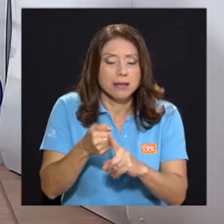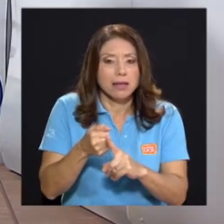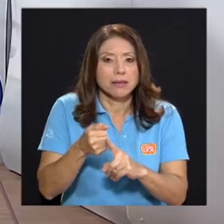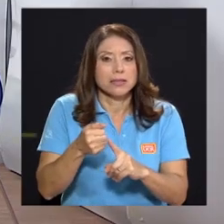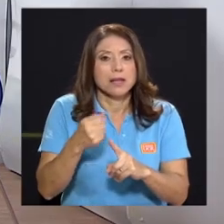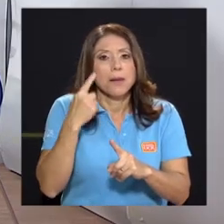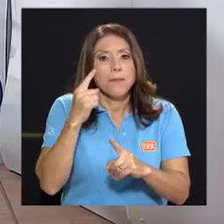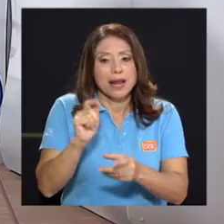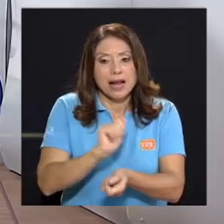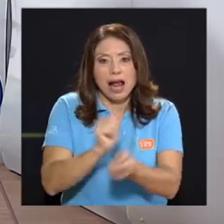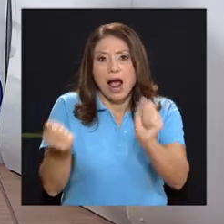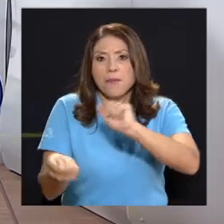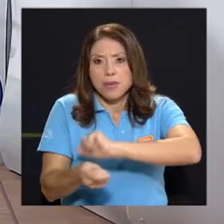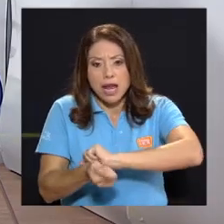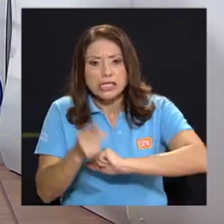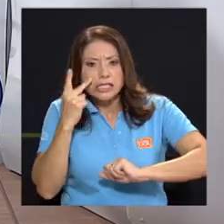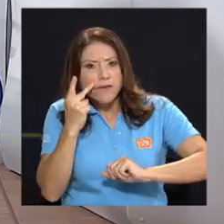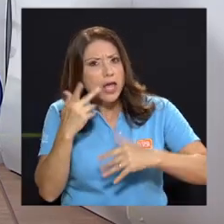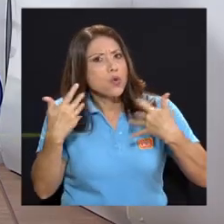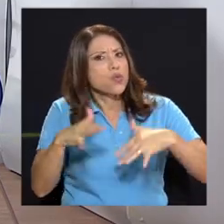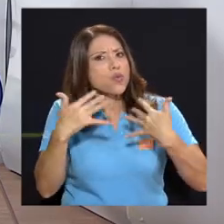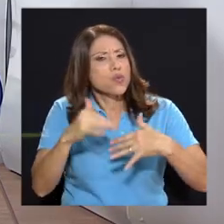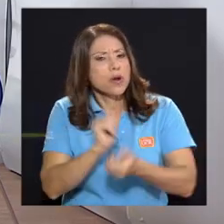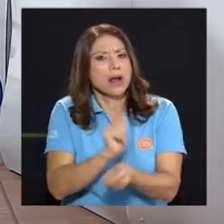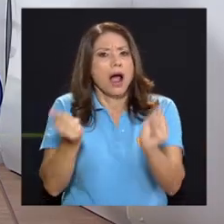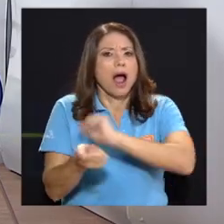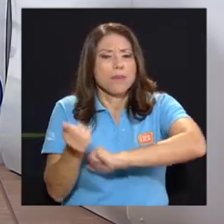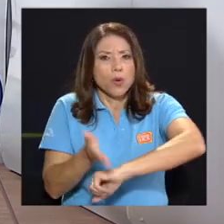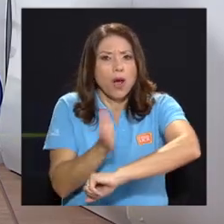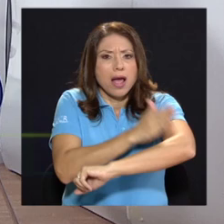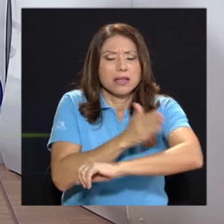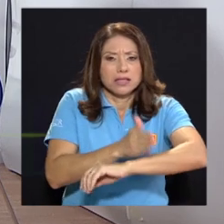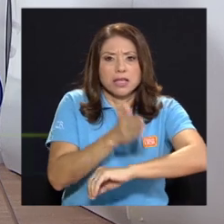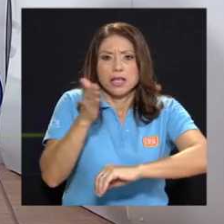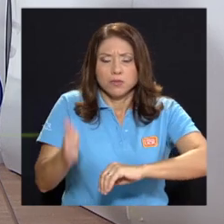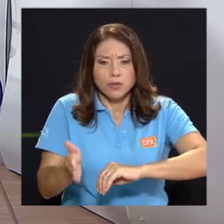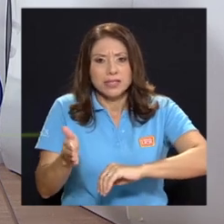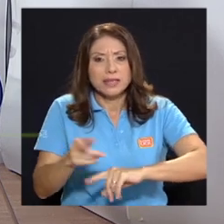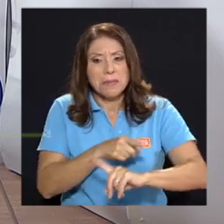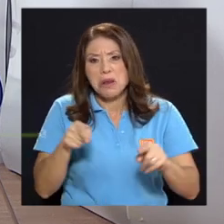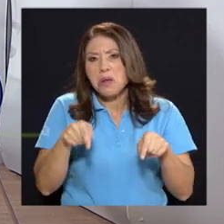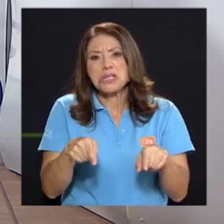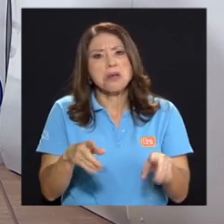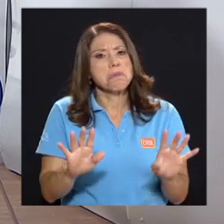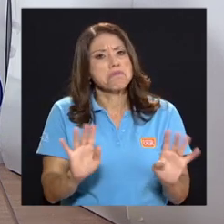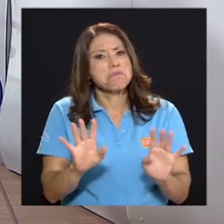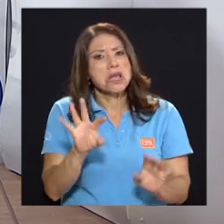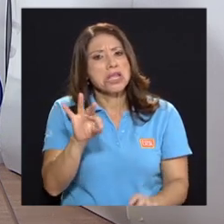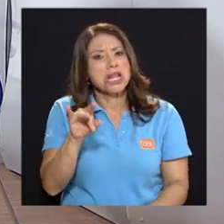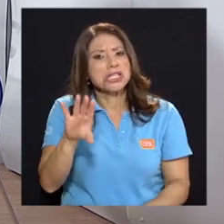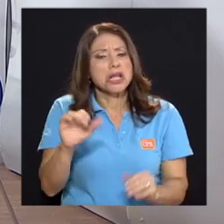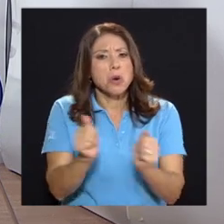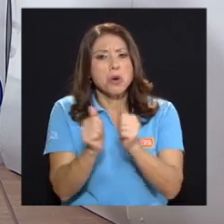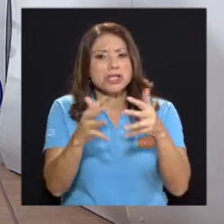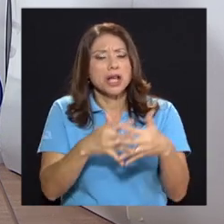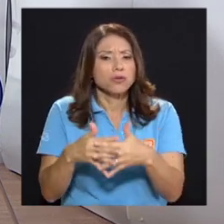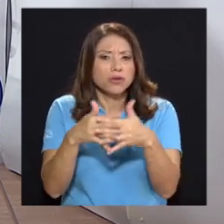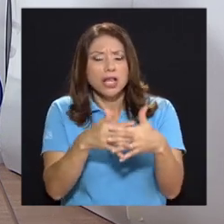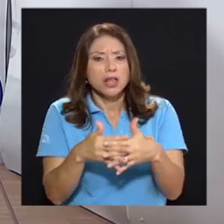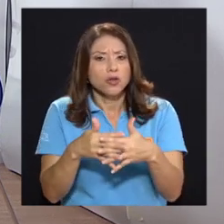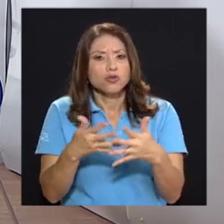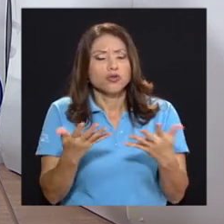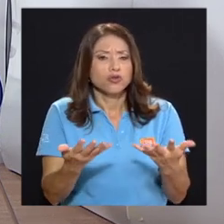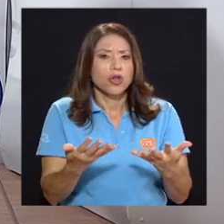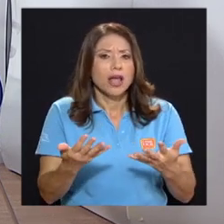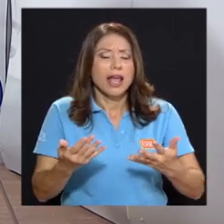digamos antes pues hay un cambio muy grande en la dinámica o el tipo de cosas que se comercian en el caso del tlc con eeuu subiendo el